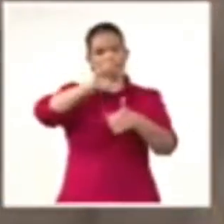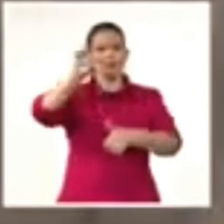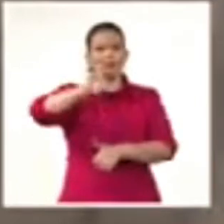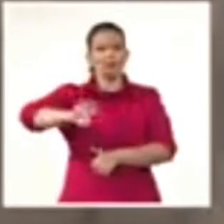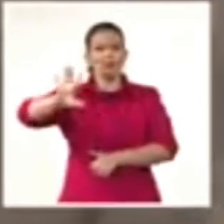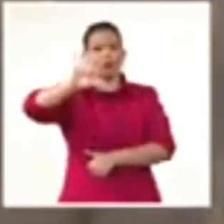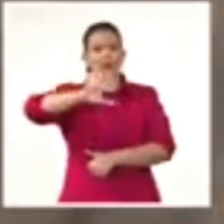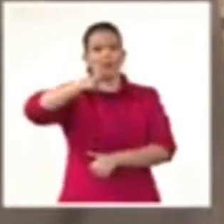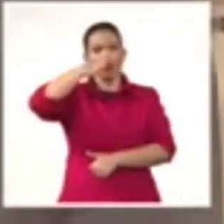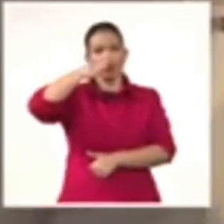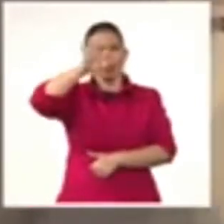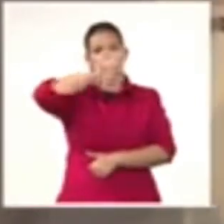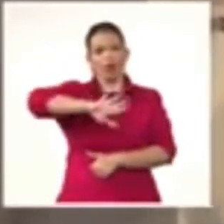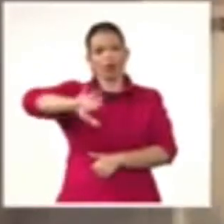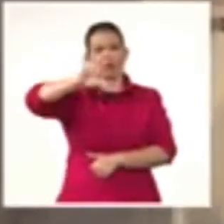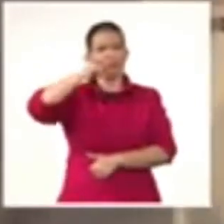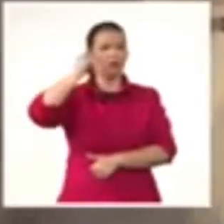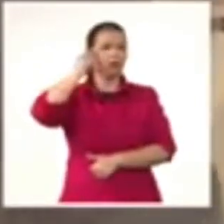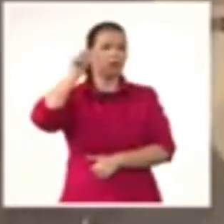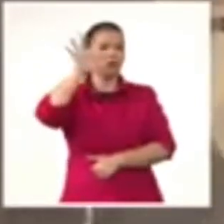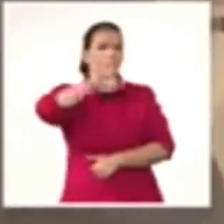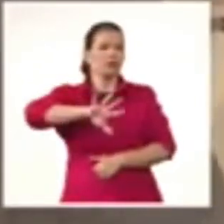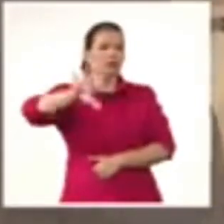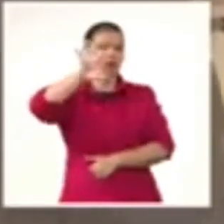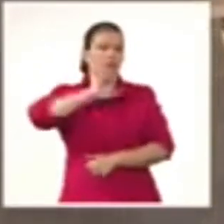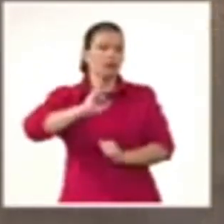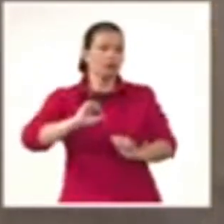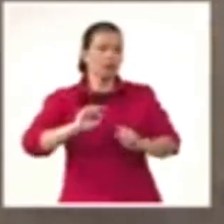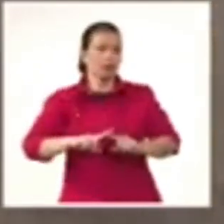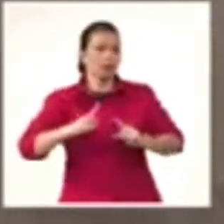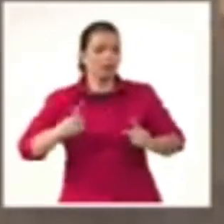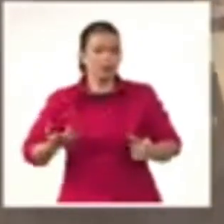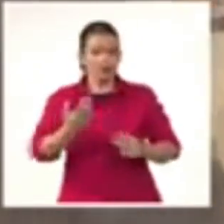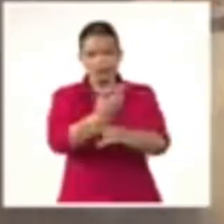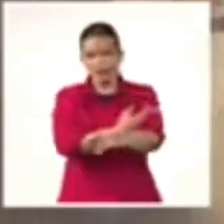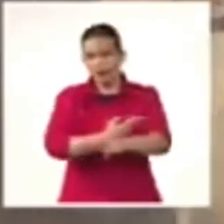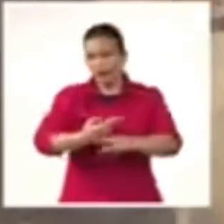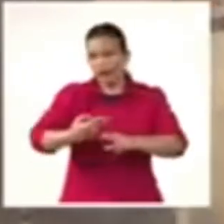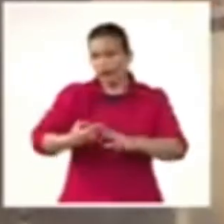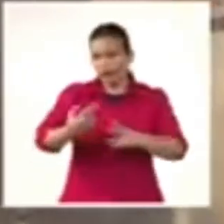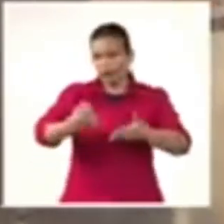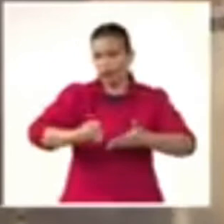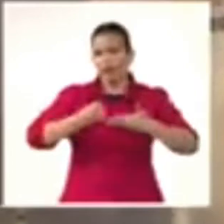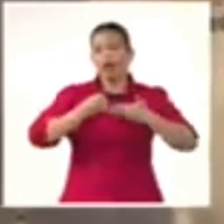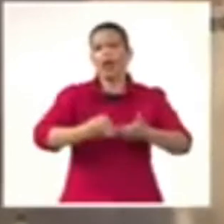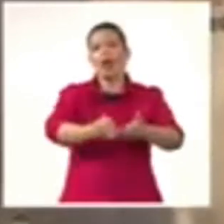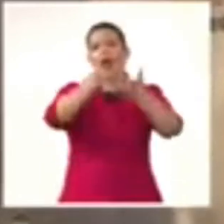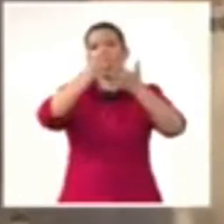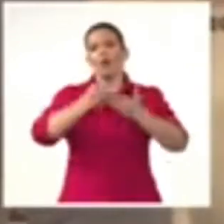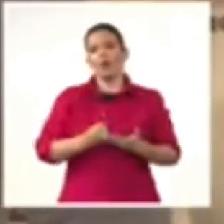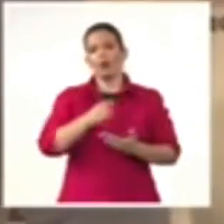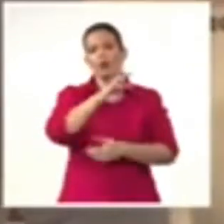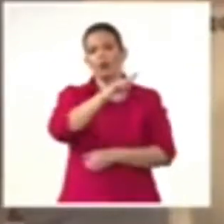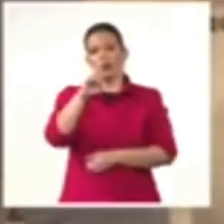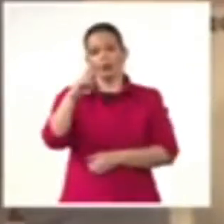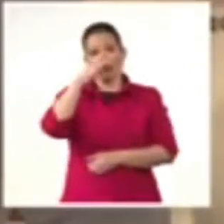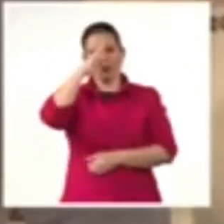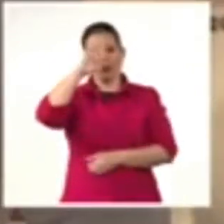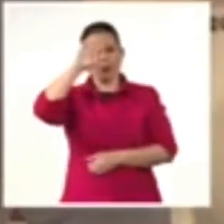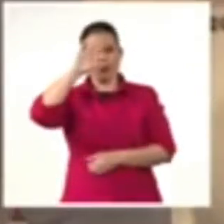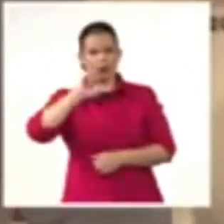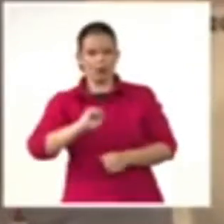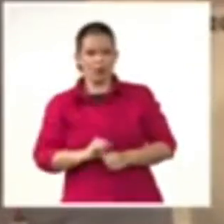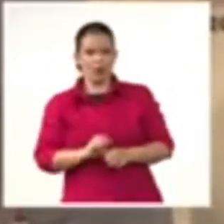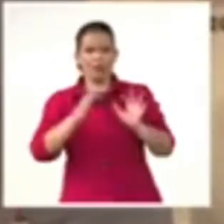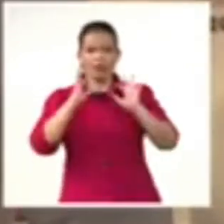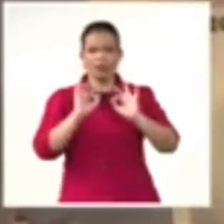África, Asia y el Medio Oriente, con una larga trayectoria y tradición de respaldo a la Revolución Cubana y de oposición a